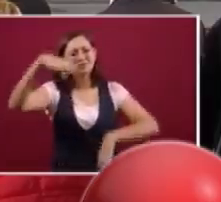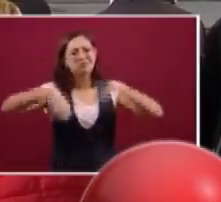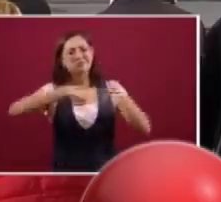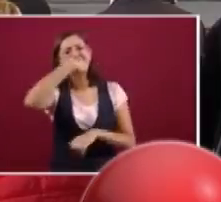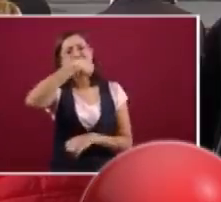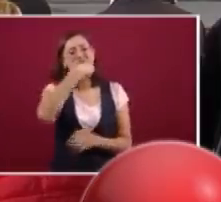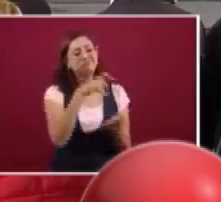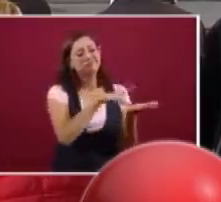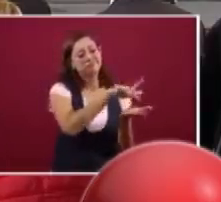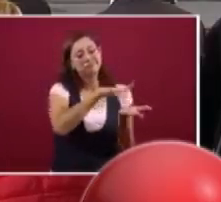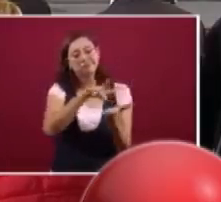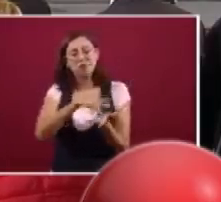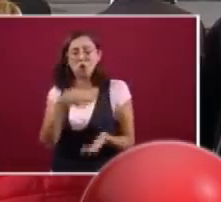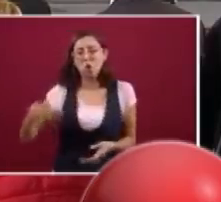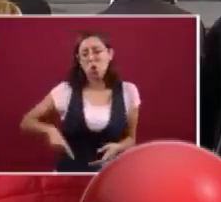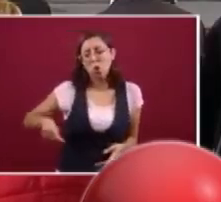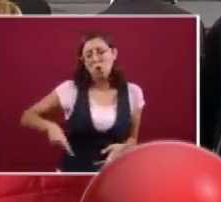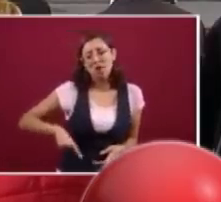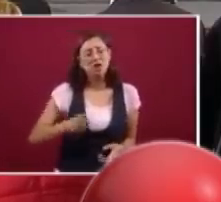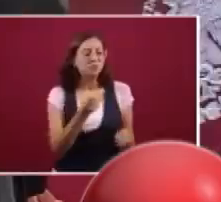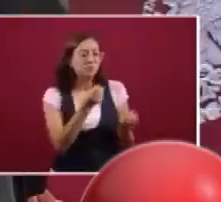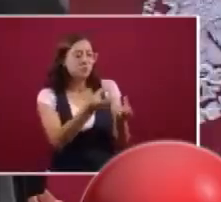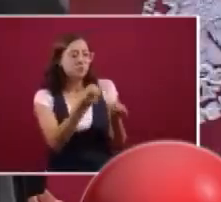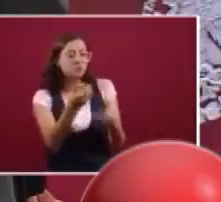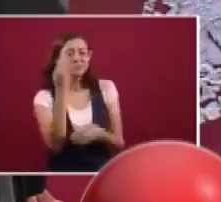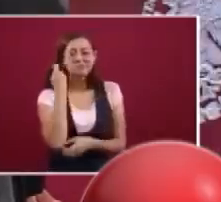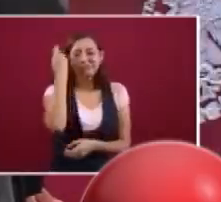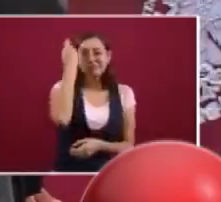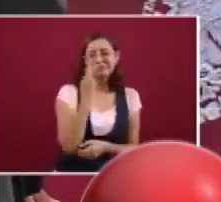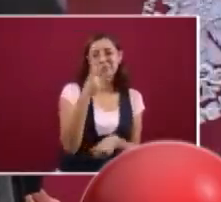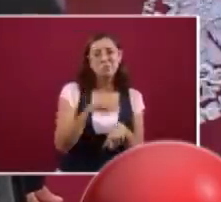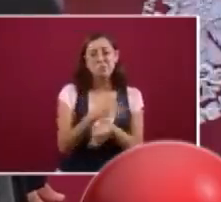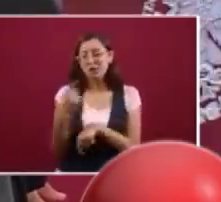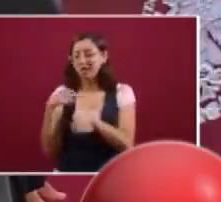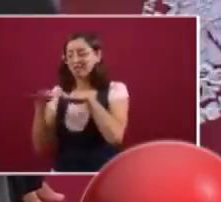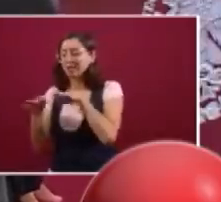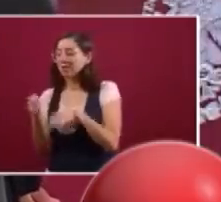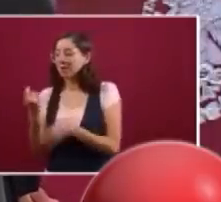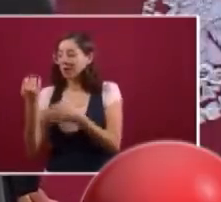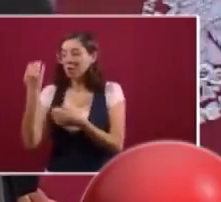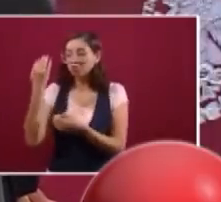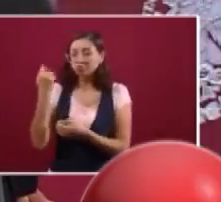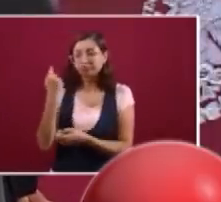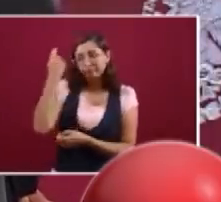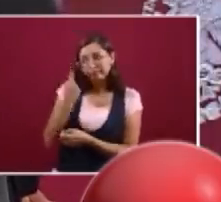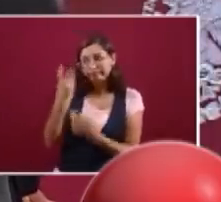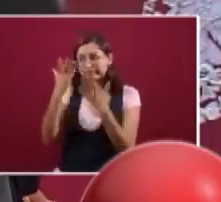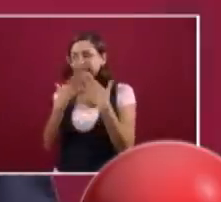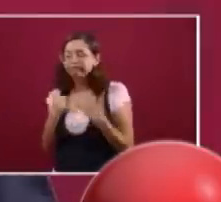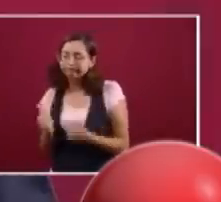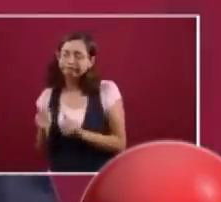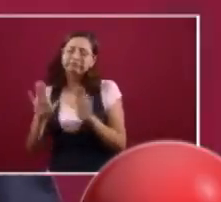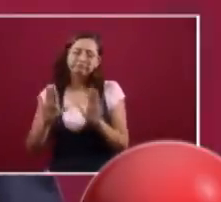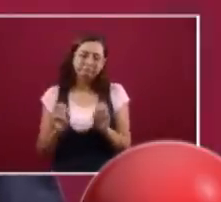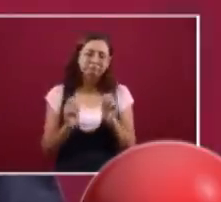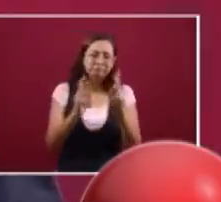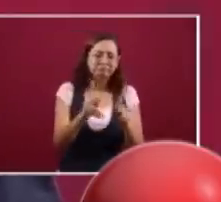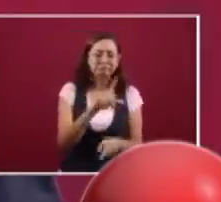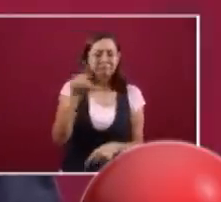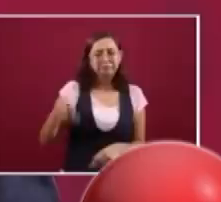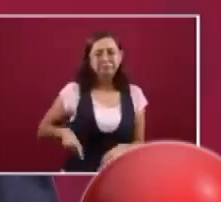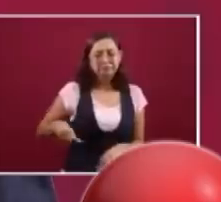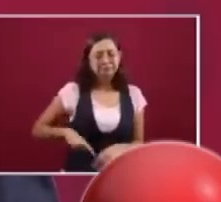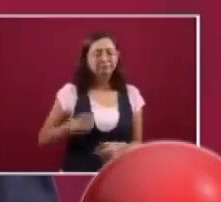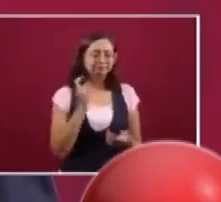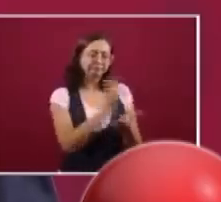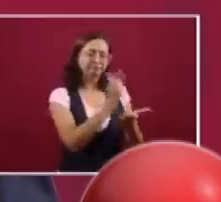el reconocimiento de que aun cuando los sistemas formales los estamos construyendo ahorita, todavía tenemos una deuda